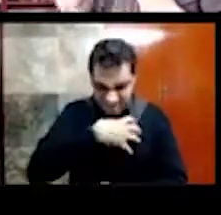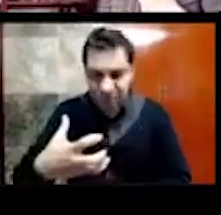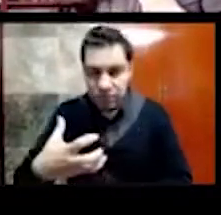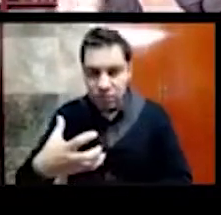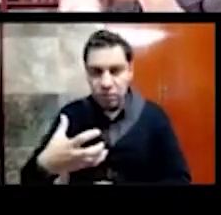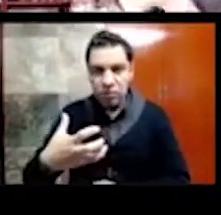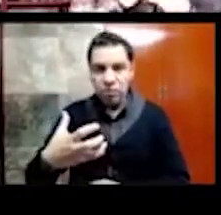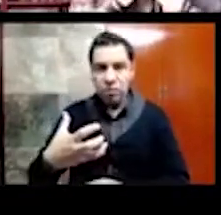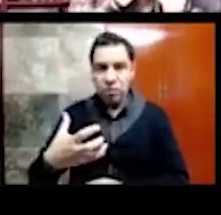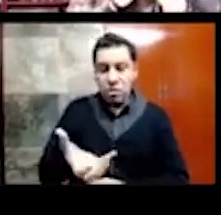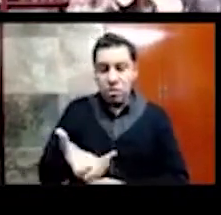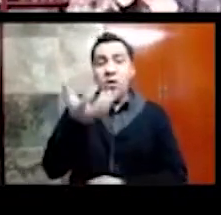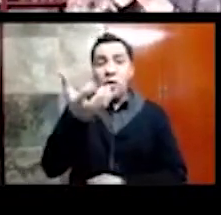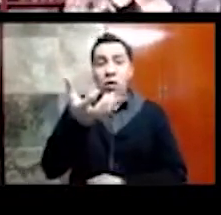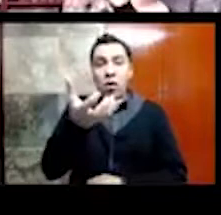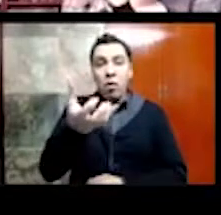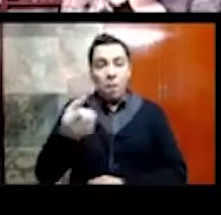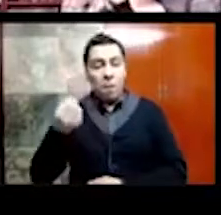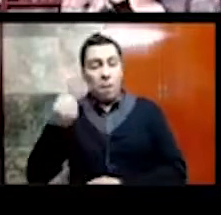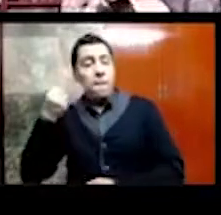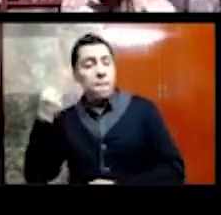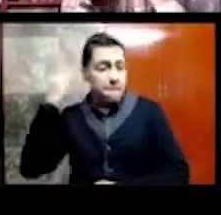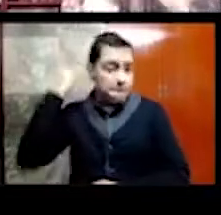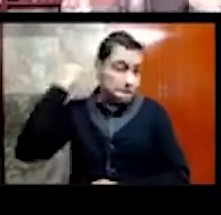es lanzado al infinito.